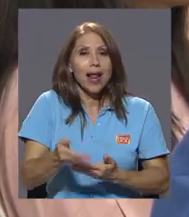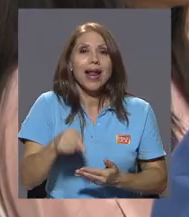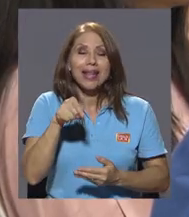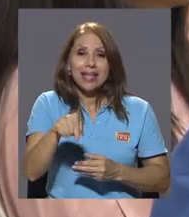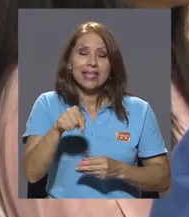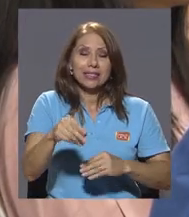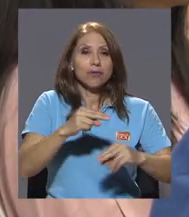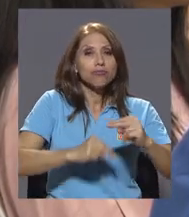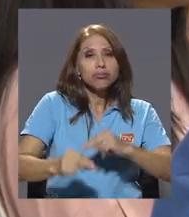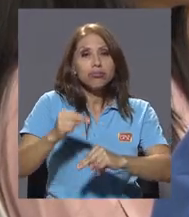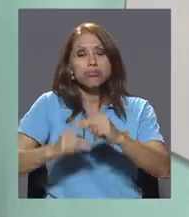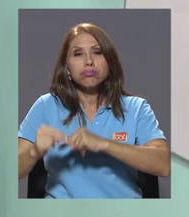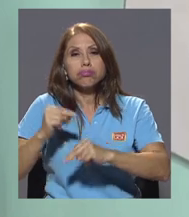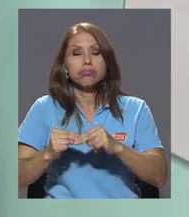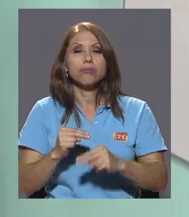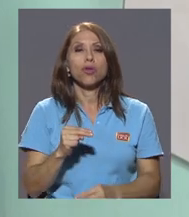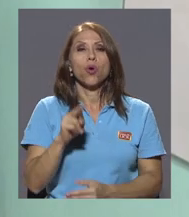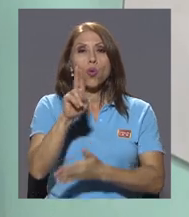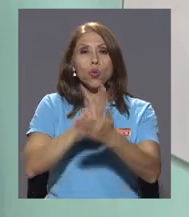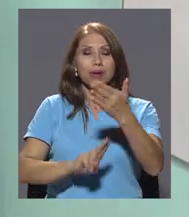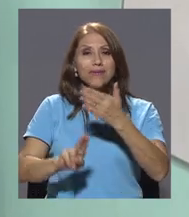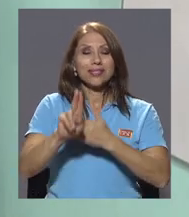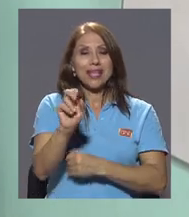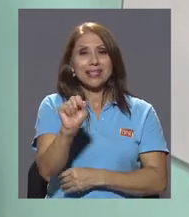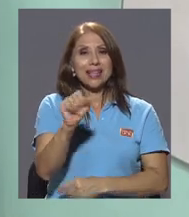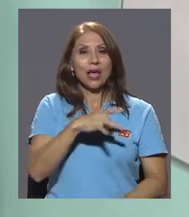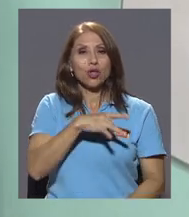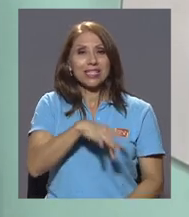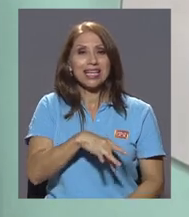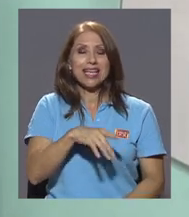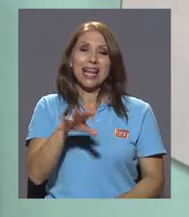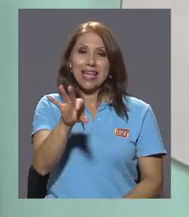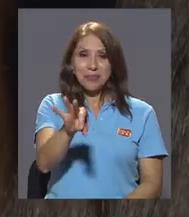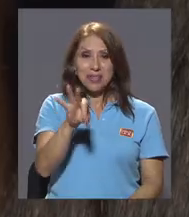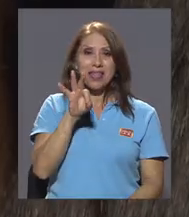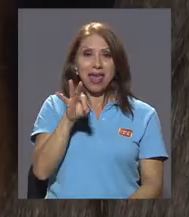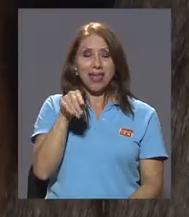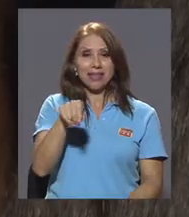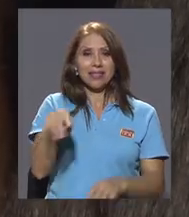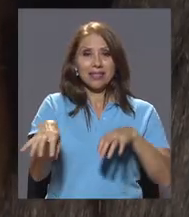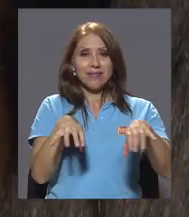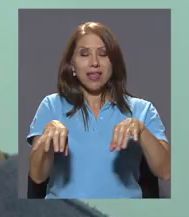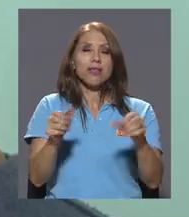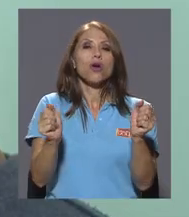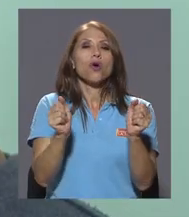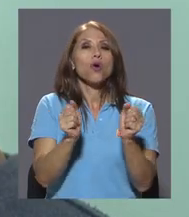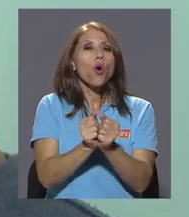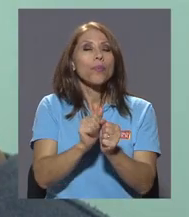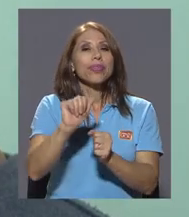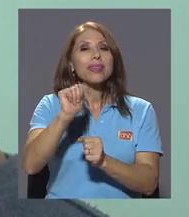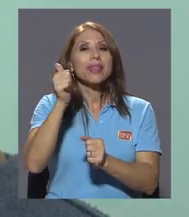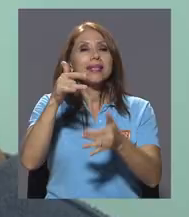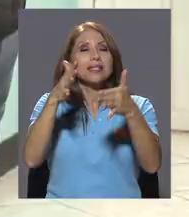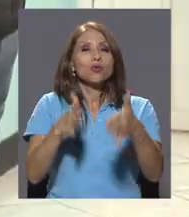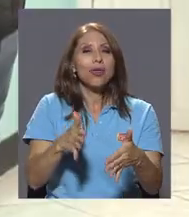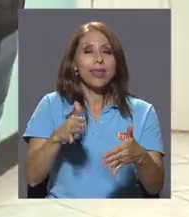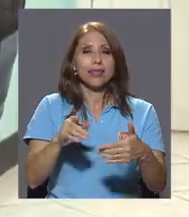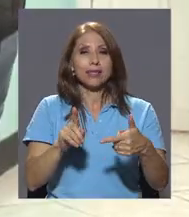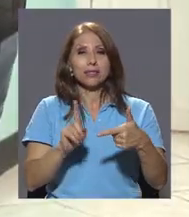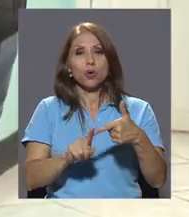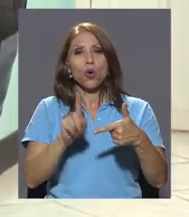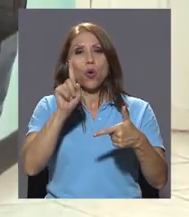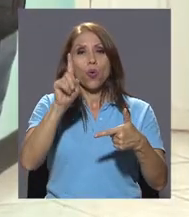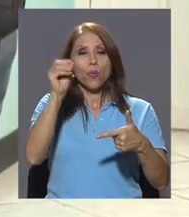comercio. La Universidad de Santiago de Chile fue la invitada a este simposio, con la asistencia de 10 estudiantes, un profesor y el director de